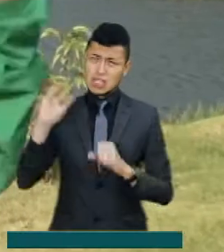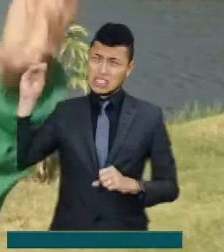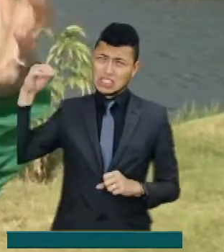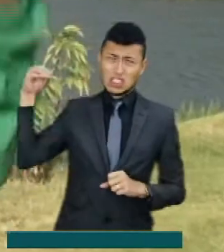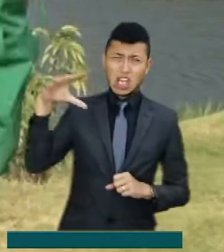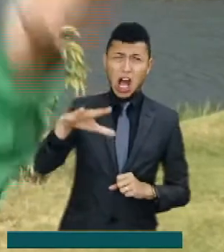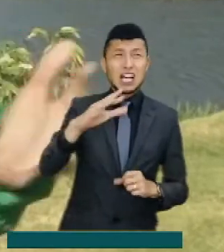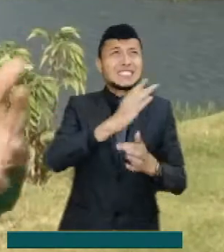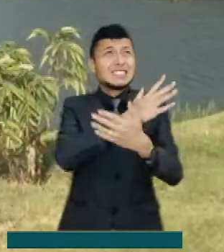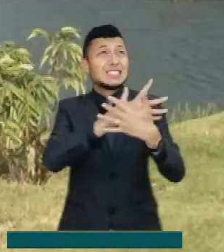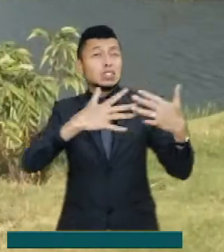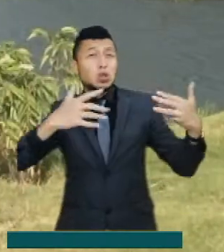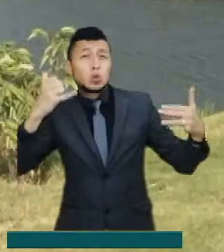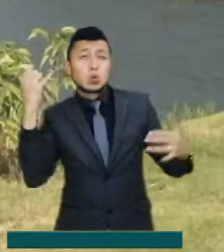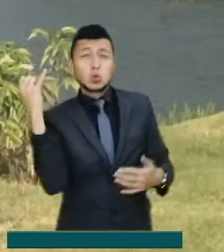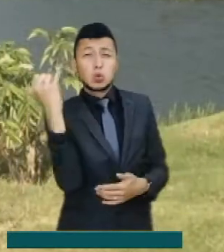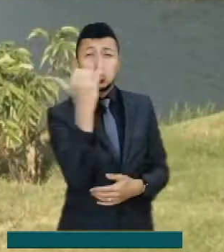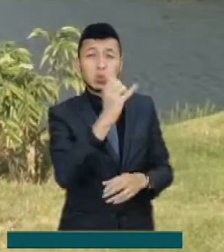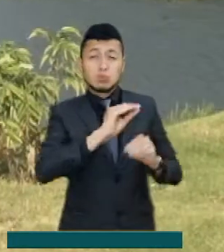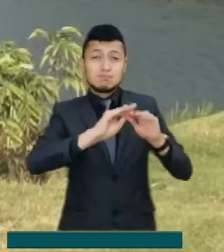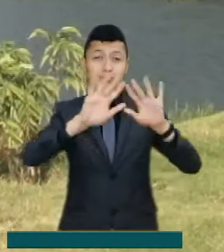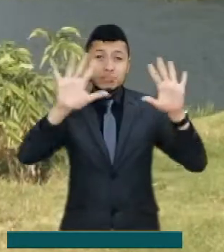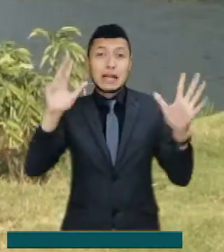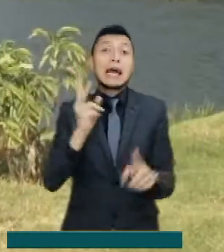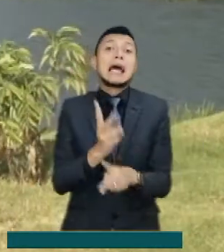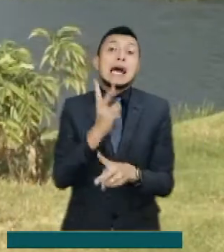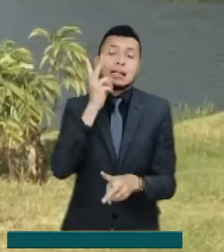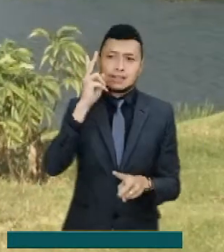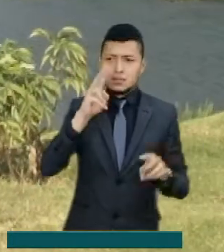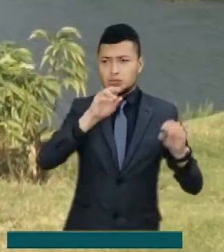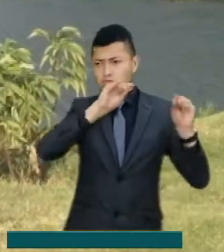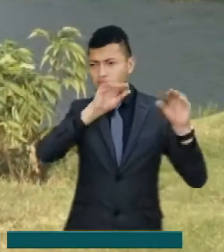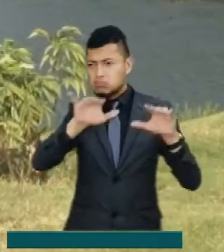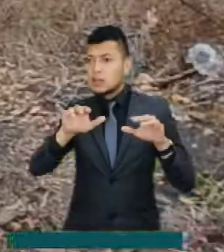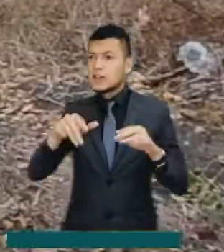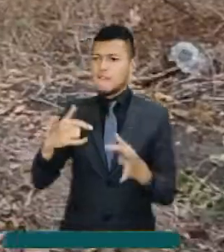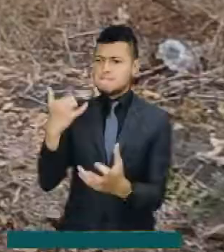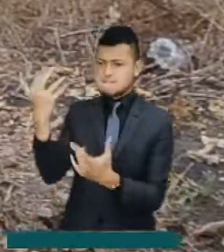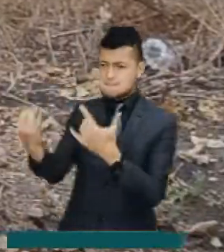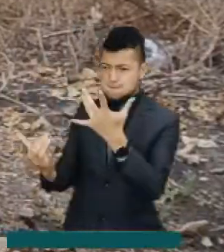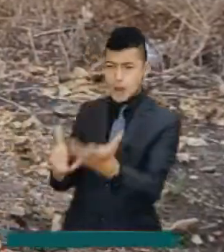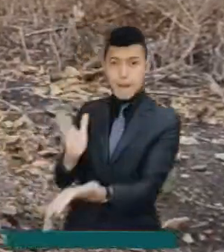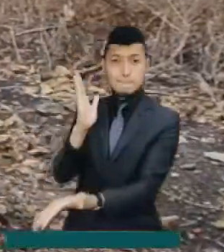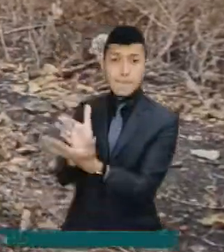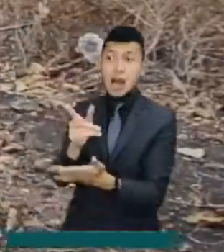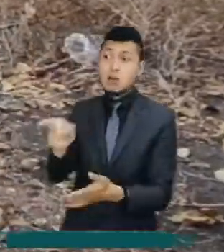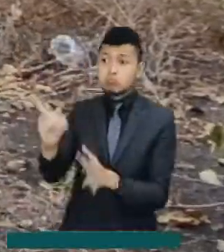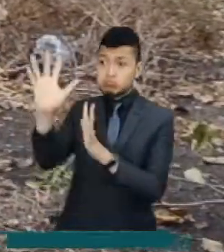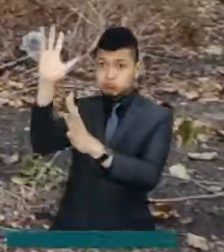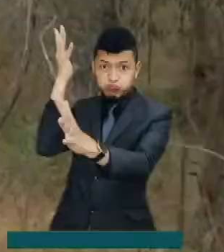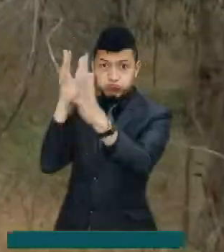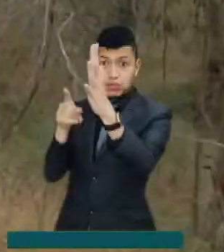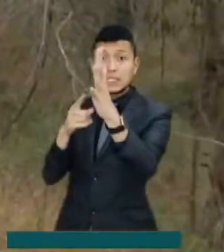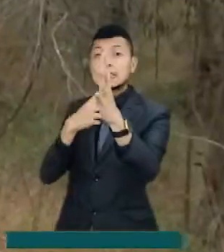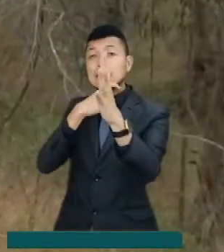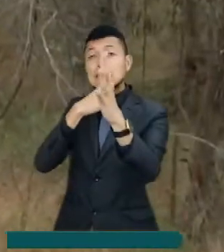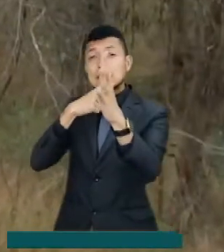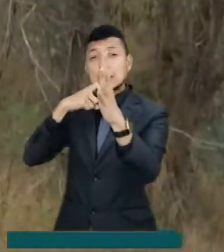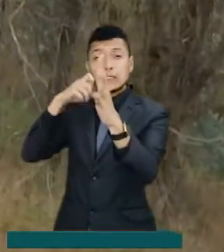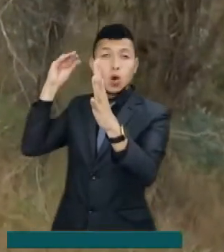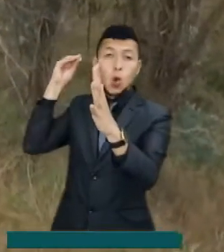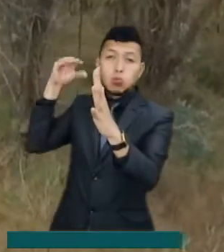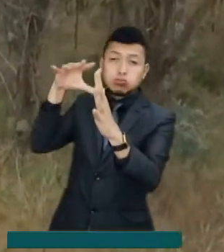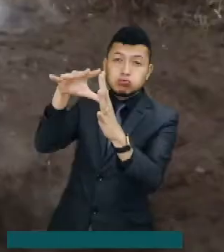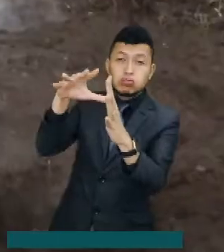sol en Bogotá y esos cielos azules también nos traen riesgos de incendios forestales. Nuestros árboles, nuestros bosques están